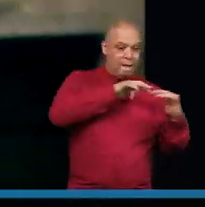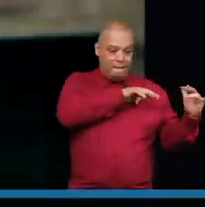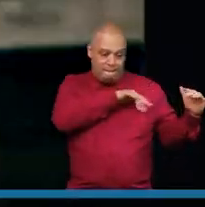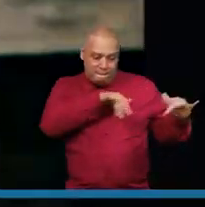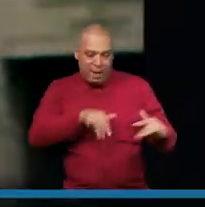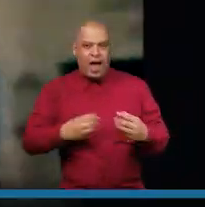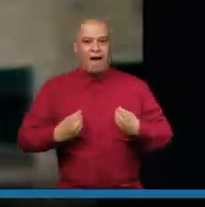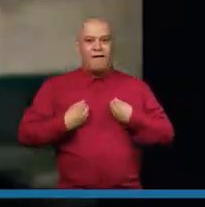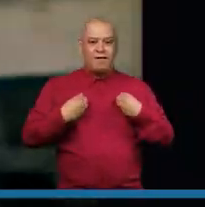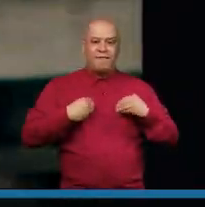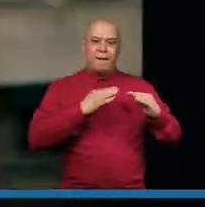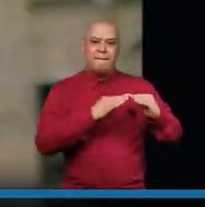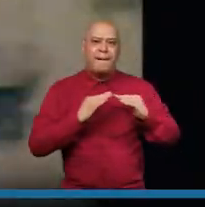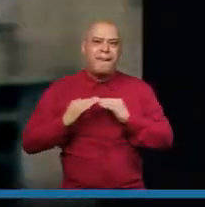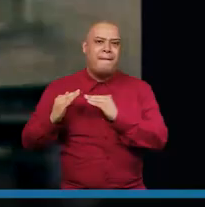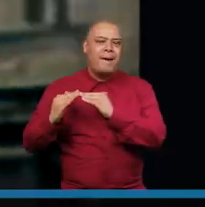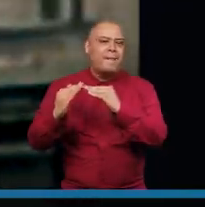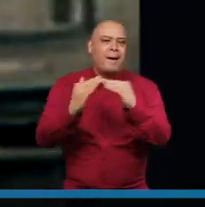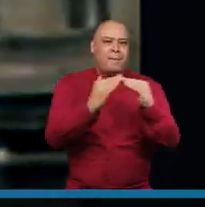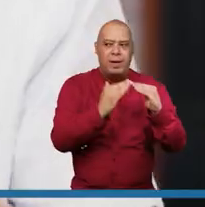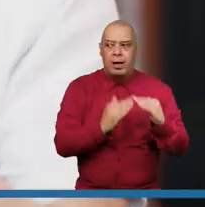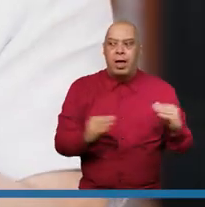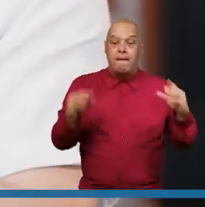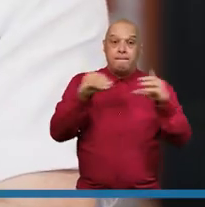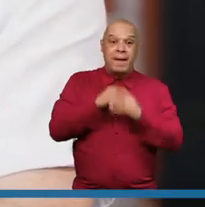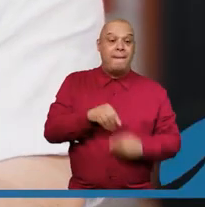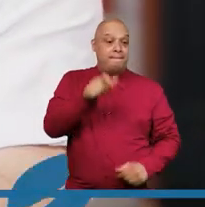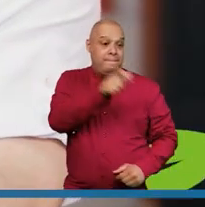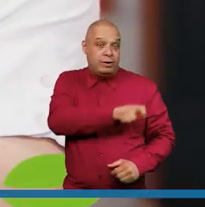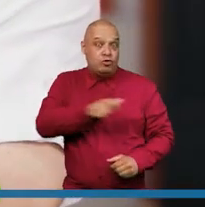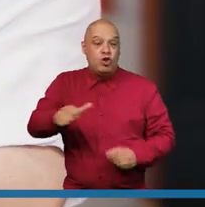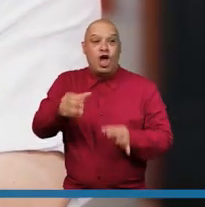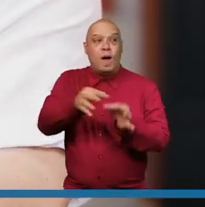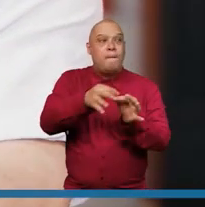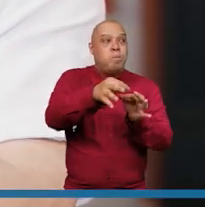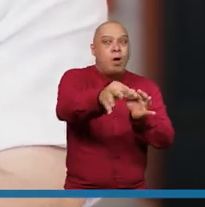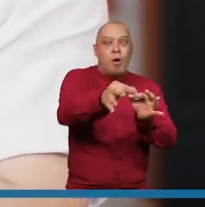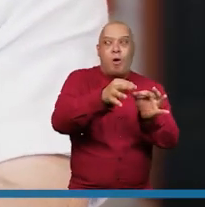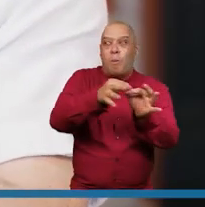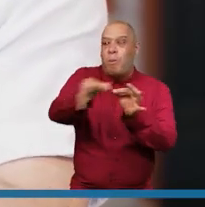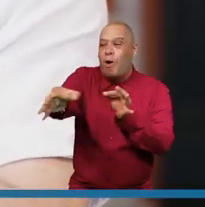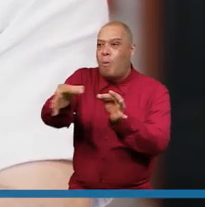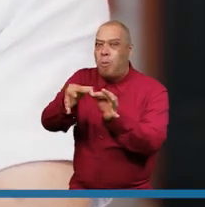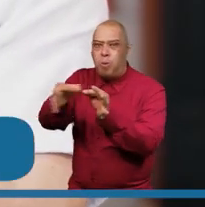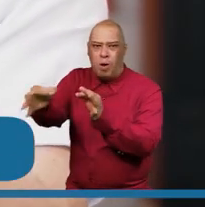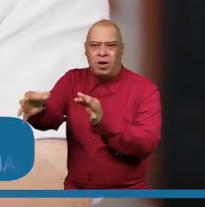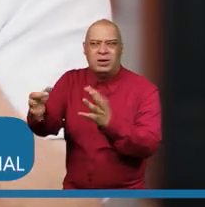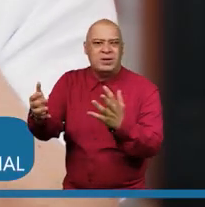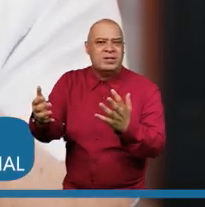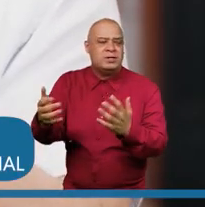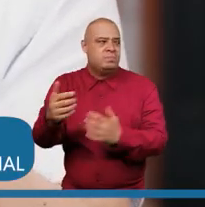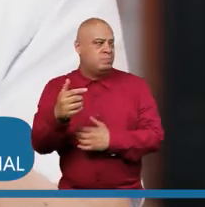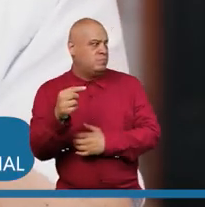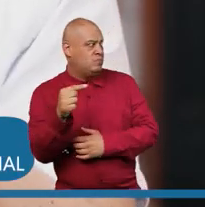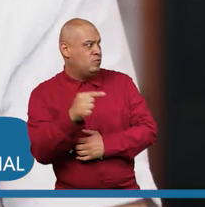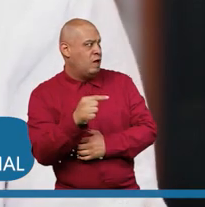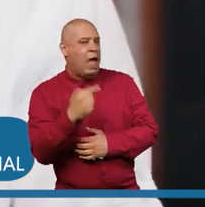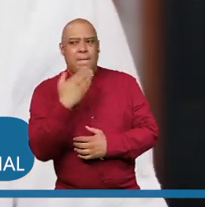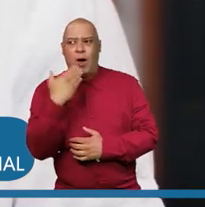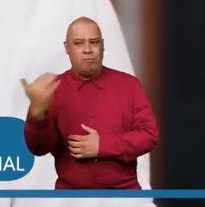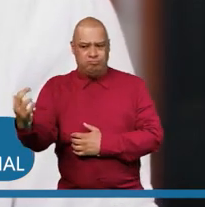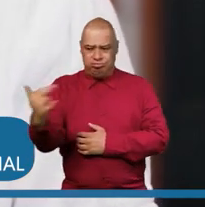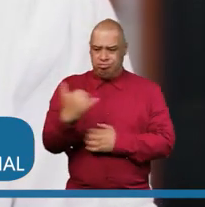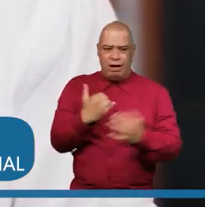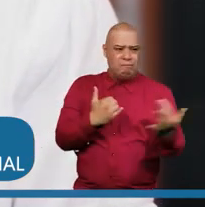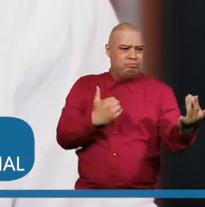solo los campesinos de la ruralidad, sino la gente de los pueblos y de los centros urbanos migren a